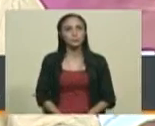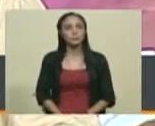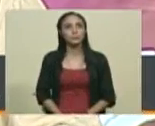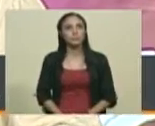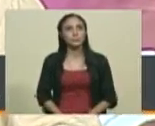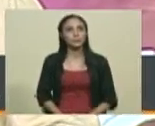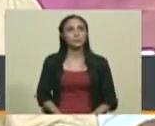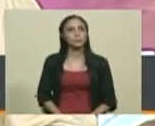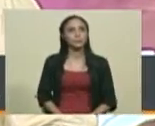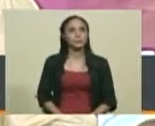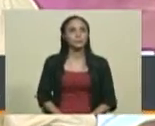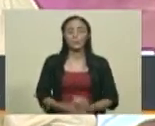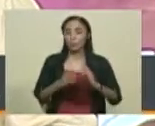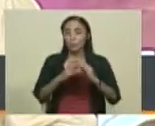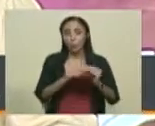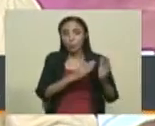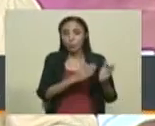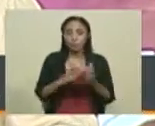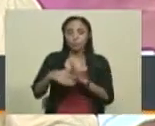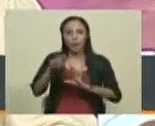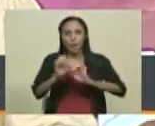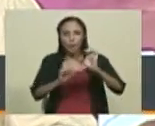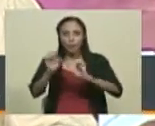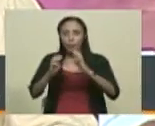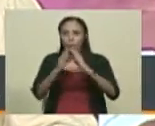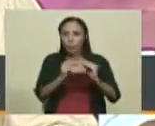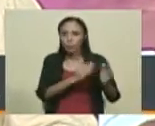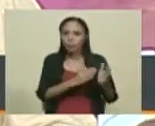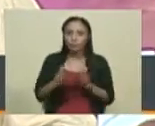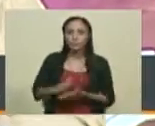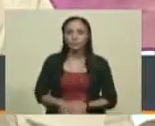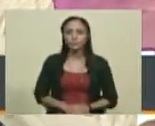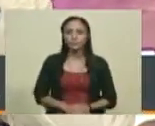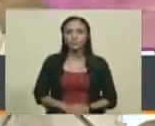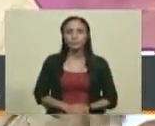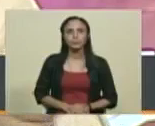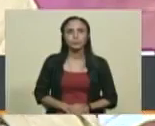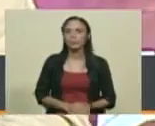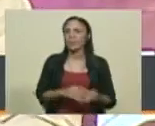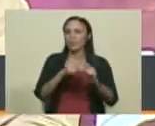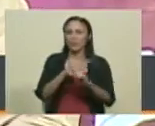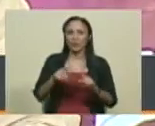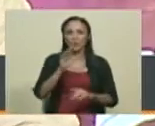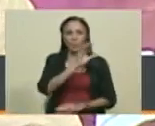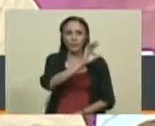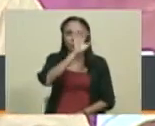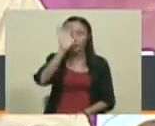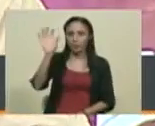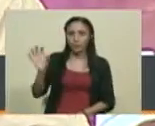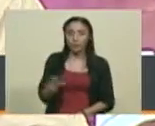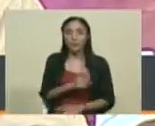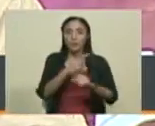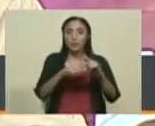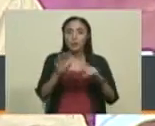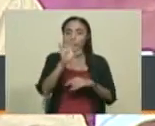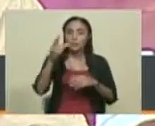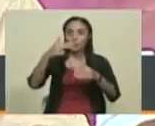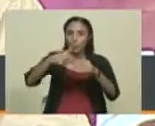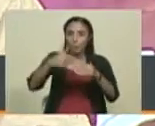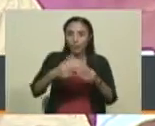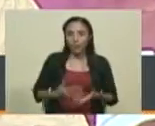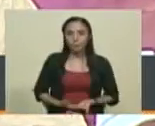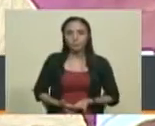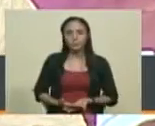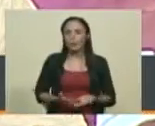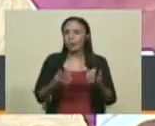Hay que ver todas las potencialidades que tiene Venezuela con la República Islámica de Irán y con todos nuestros socios de la OPEP, con nuestros hermanos